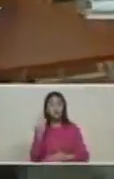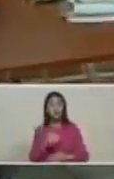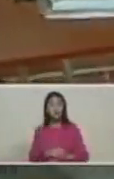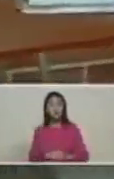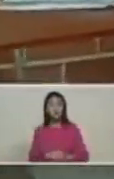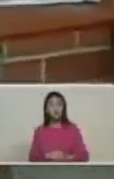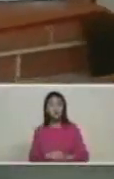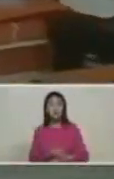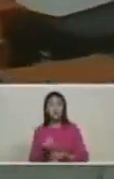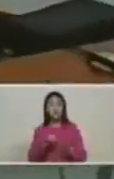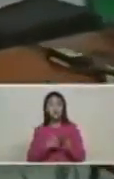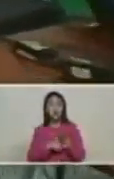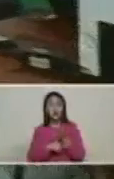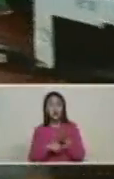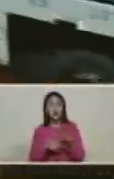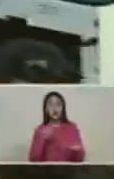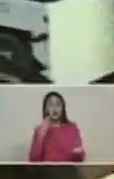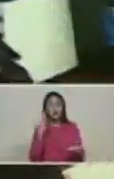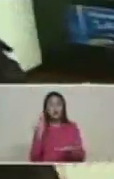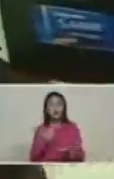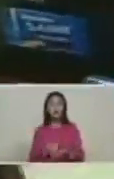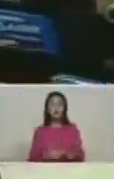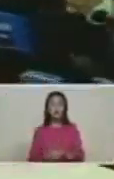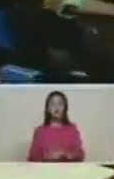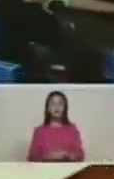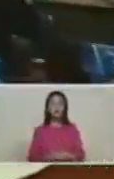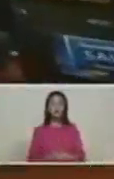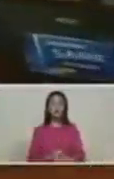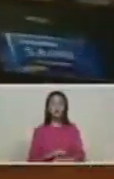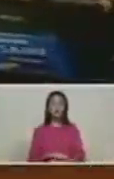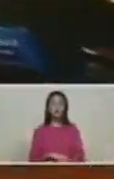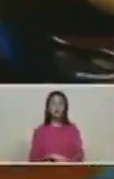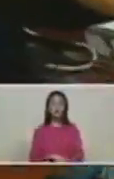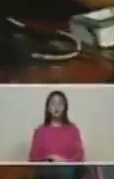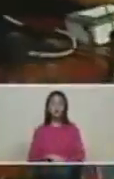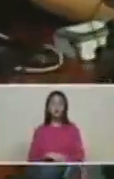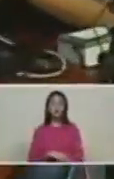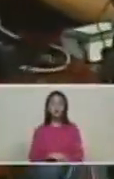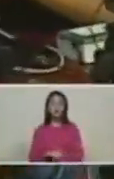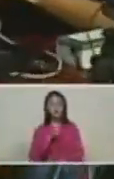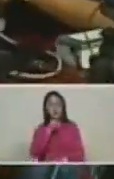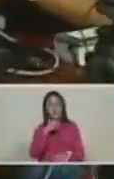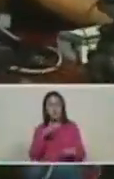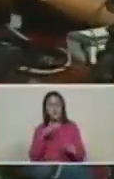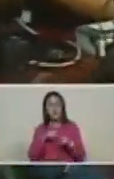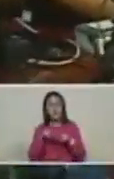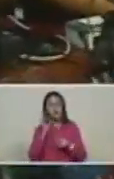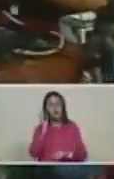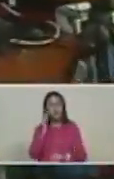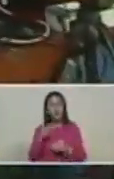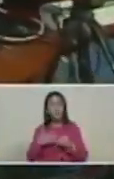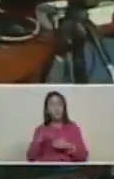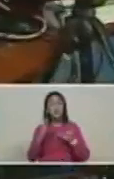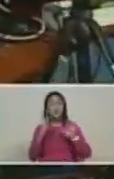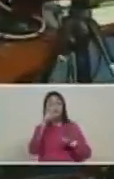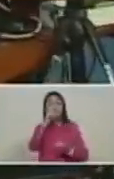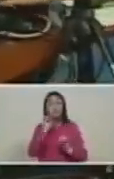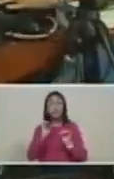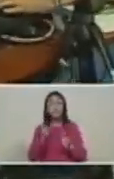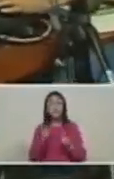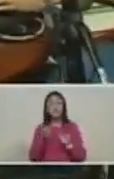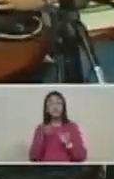vamos a darle un aplauso a los compañeros del Saime. Mira esta bella niña. A partir de los 9 años, bueno,